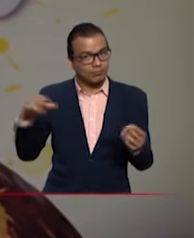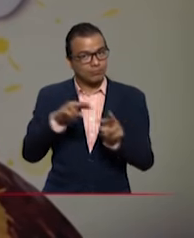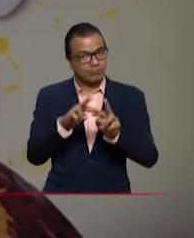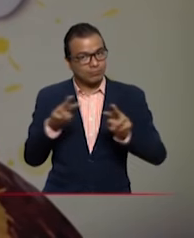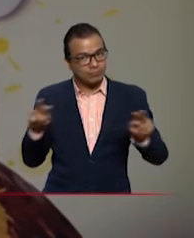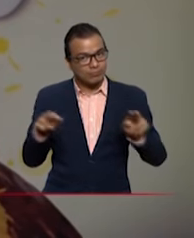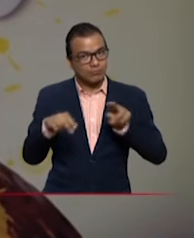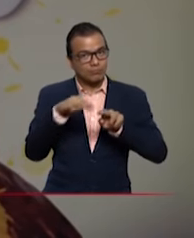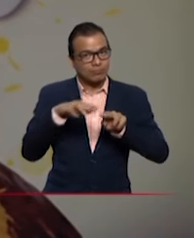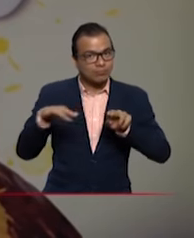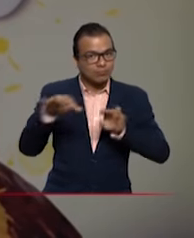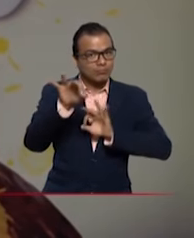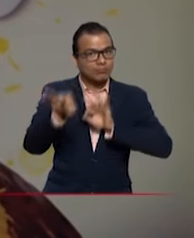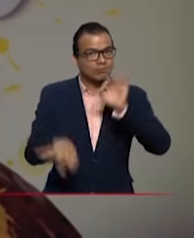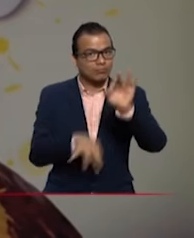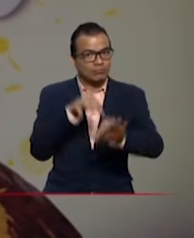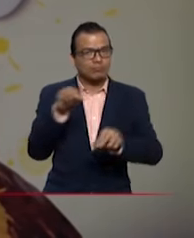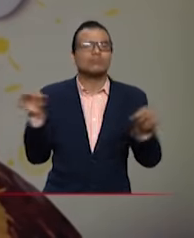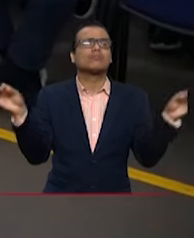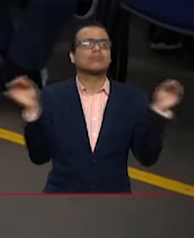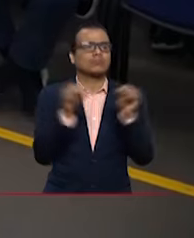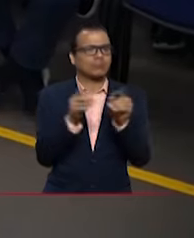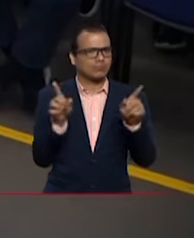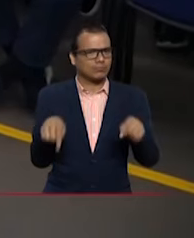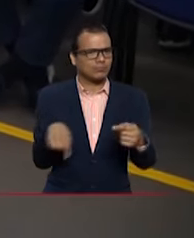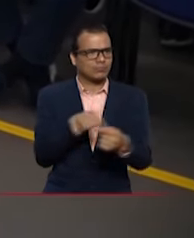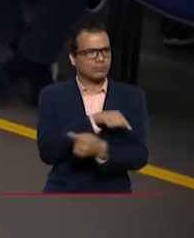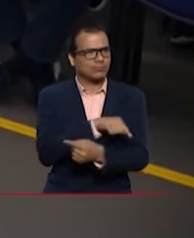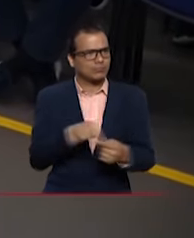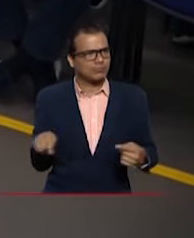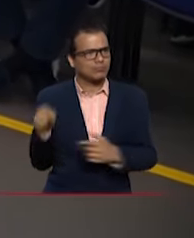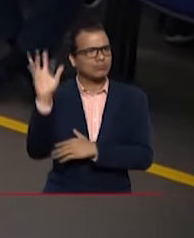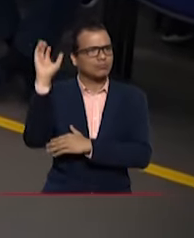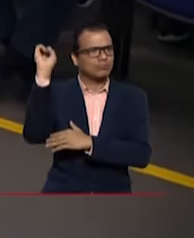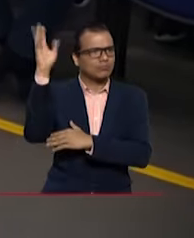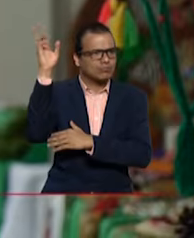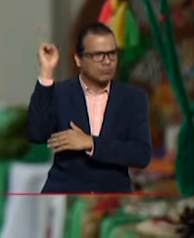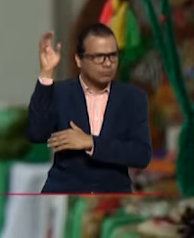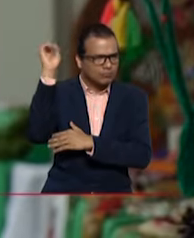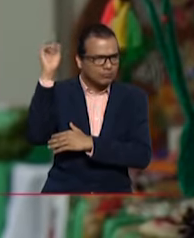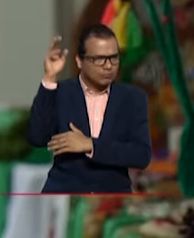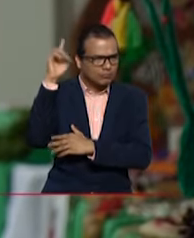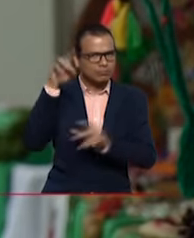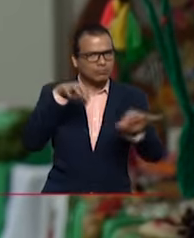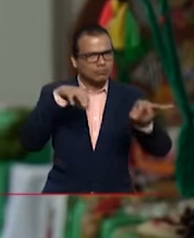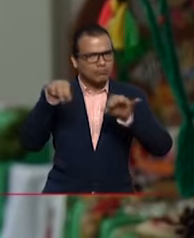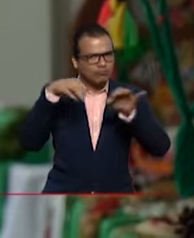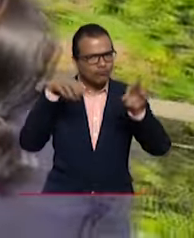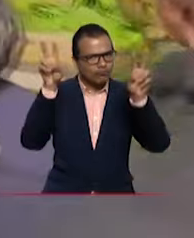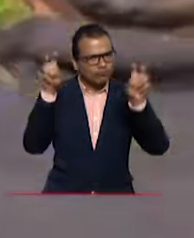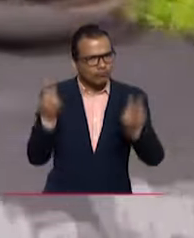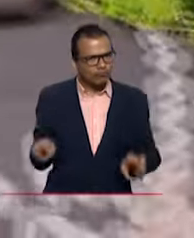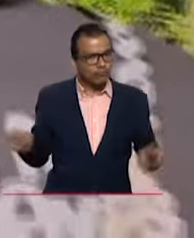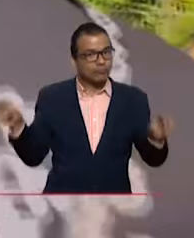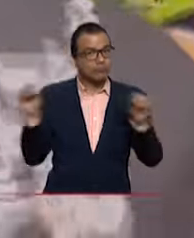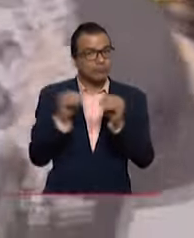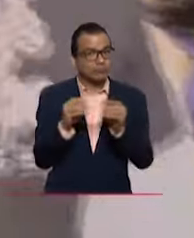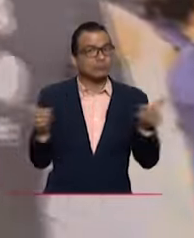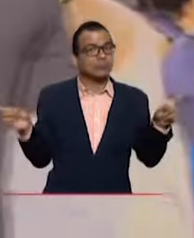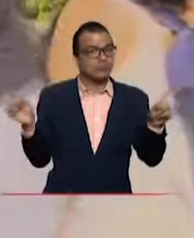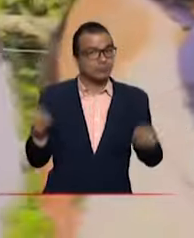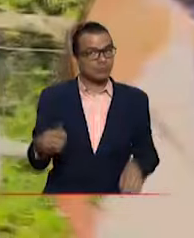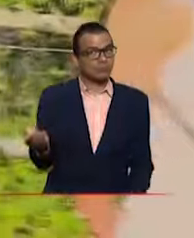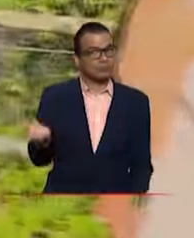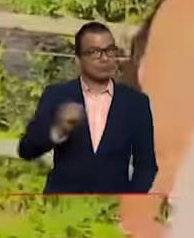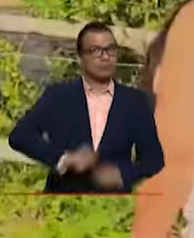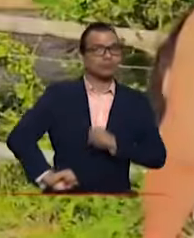biodiversidad. El poder generar toda esa semana actividades pedagógicas, estar en territorio, en la compañía y bajo la alianza, digamos, de